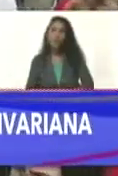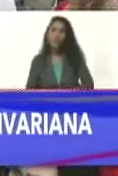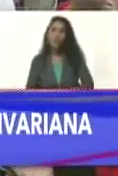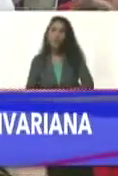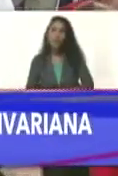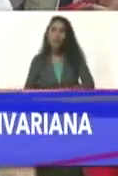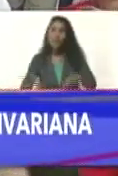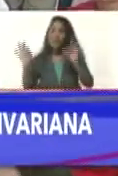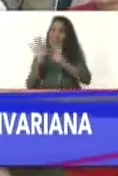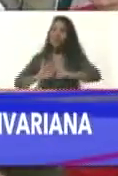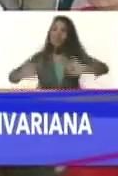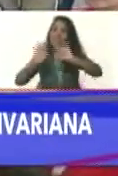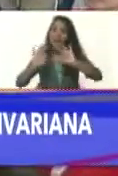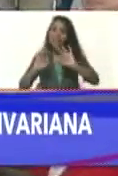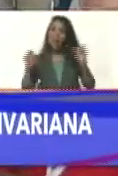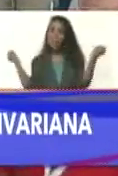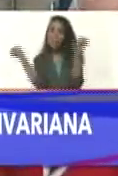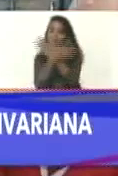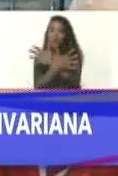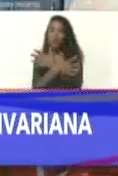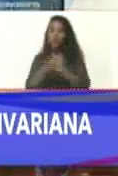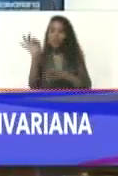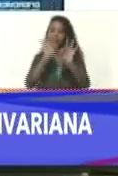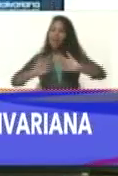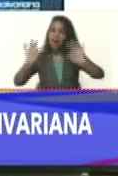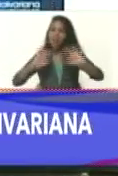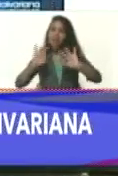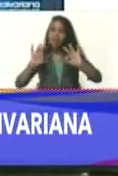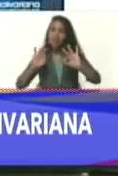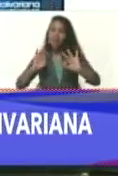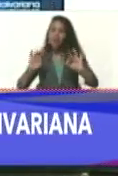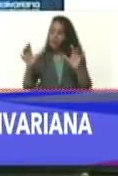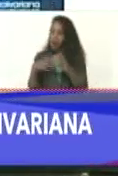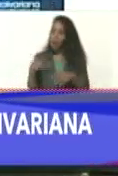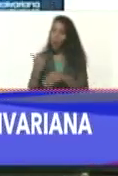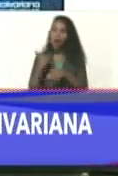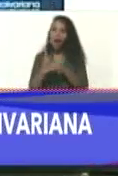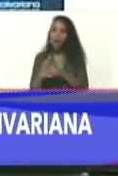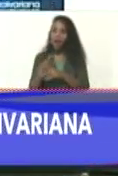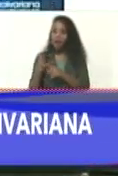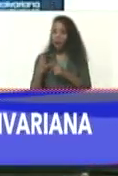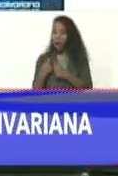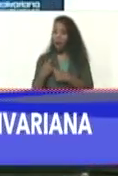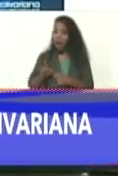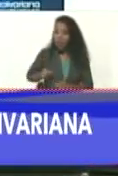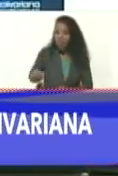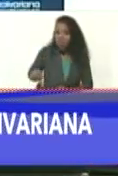Que nadie se deje confundir, que nadie se deje comprar.